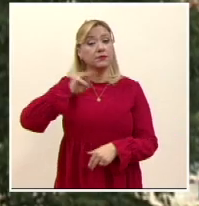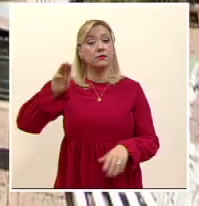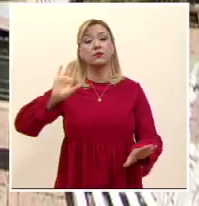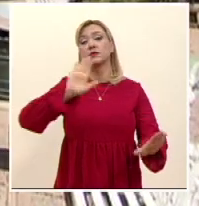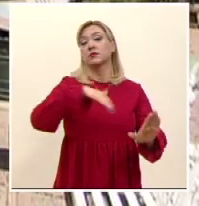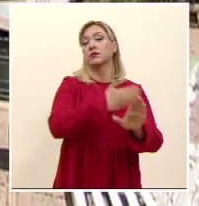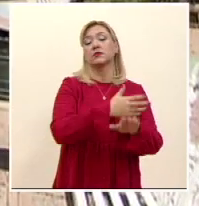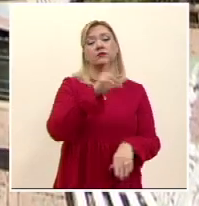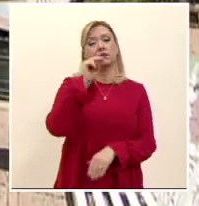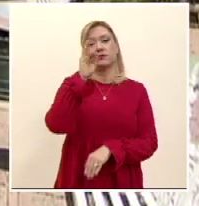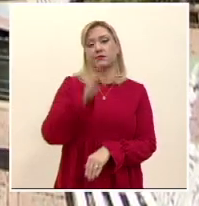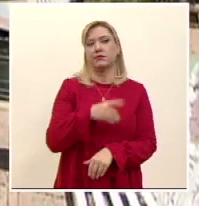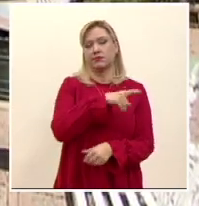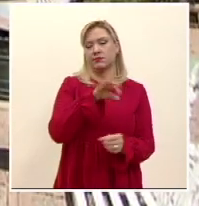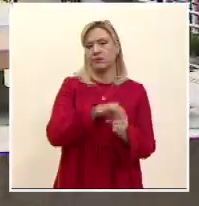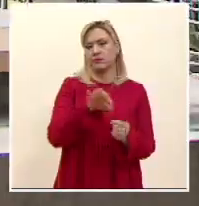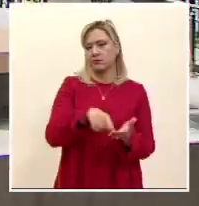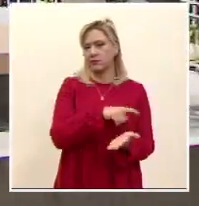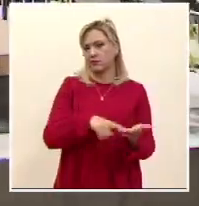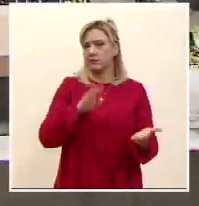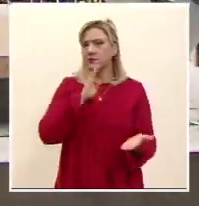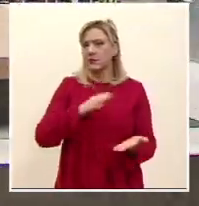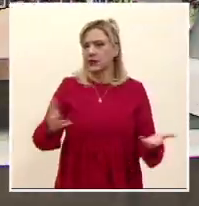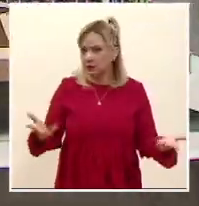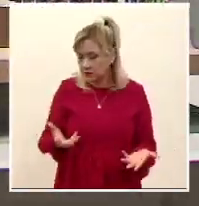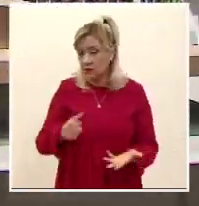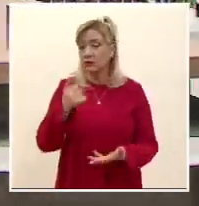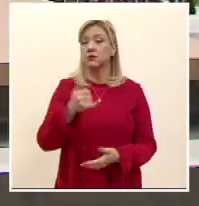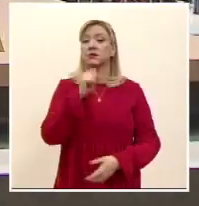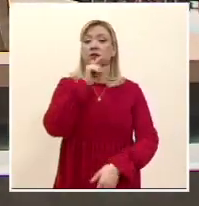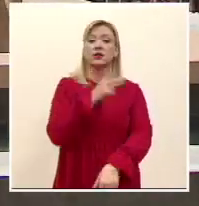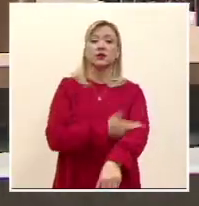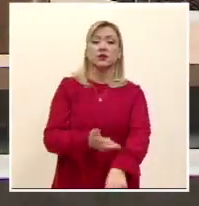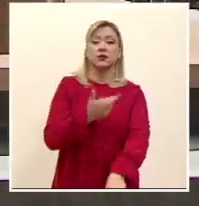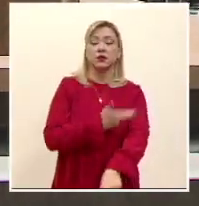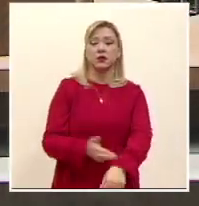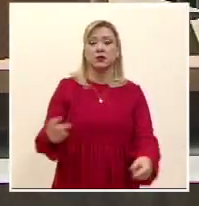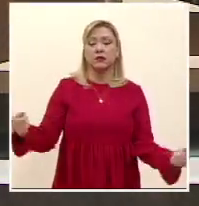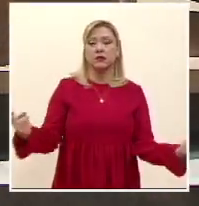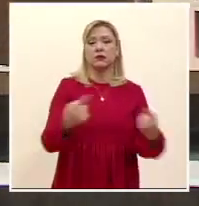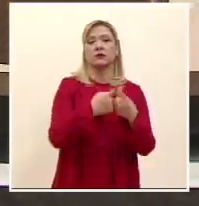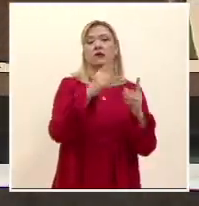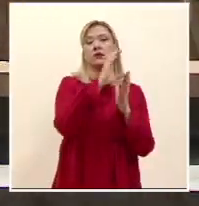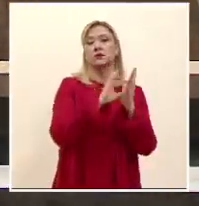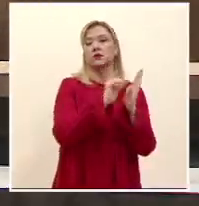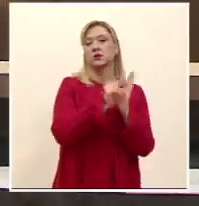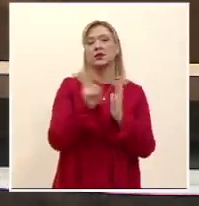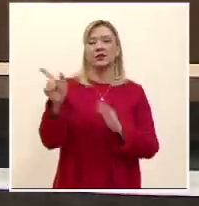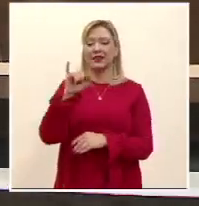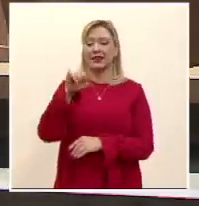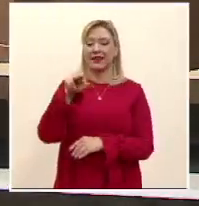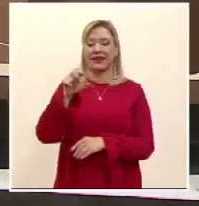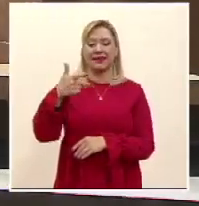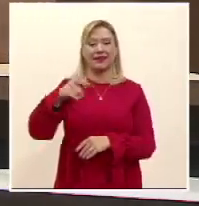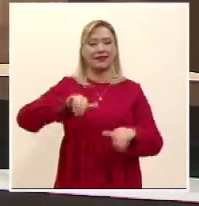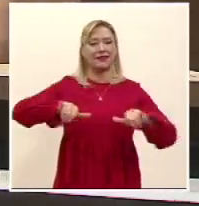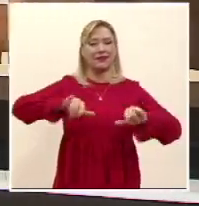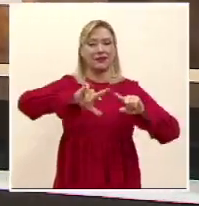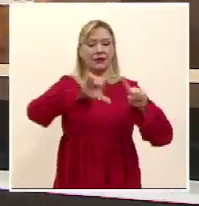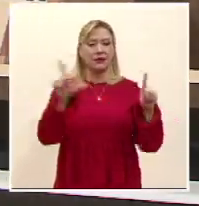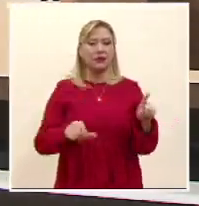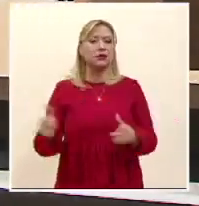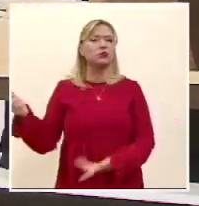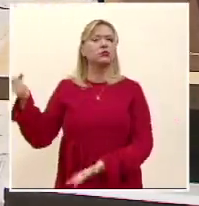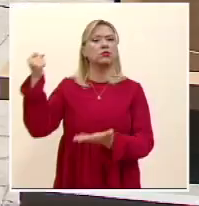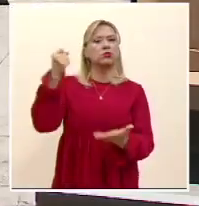actos del Tribunal Electoral Local. También la admisión a trámite de la controversia constitucional promovida por el INEGI contra el presupuesto de egresos